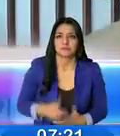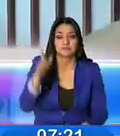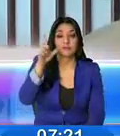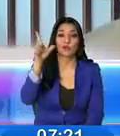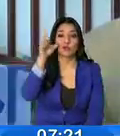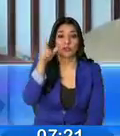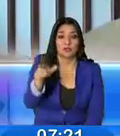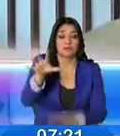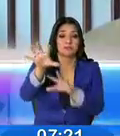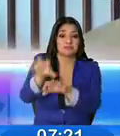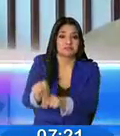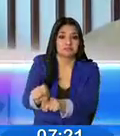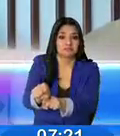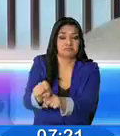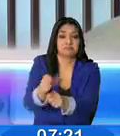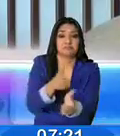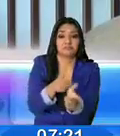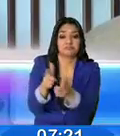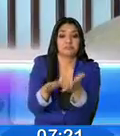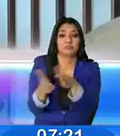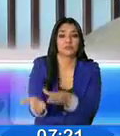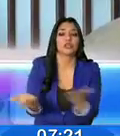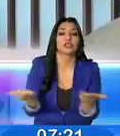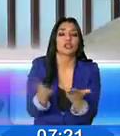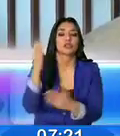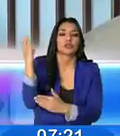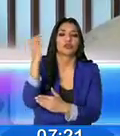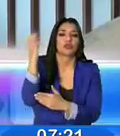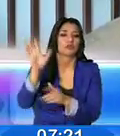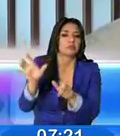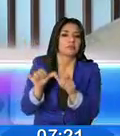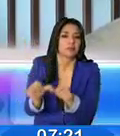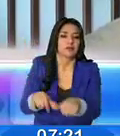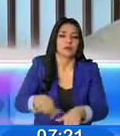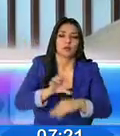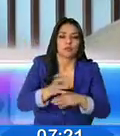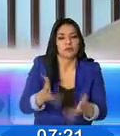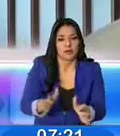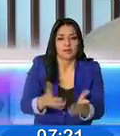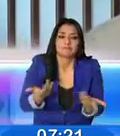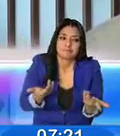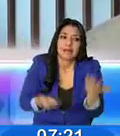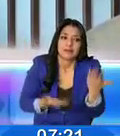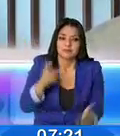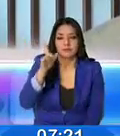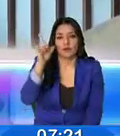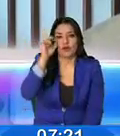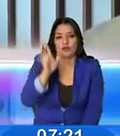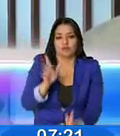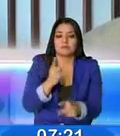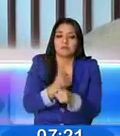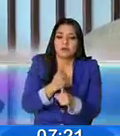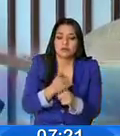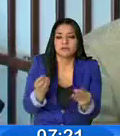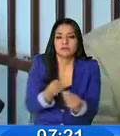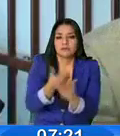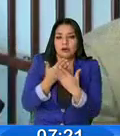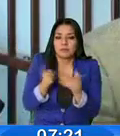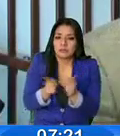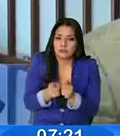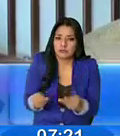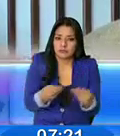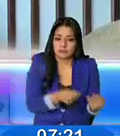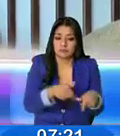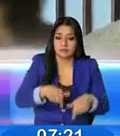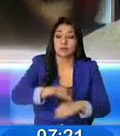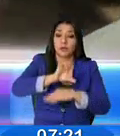el asesinato fue en Colombia, la mayor parte de tiempo han pasado en Colombia que en Ecuador. Sin embargo, lo poco que se dio en